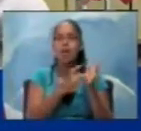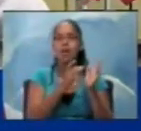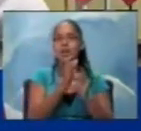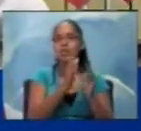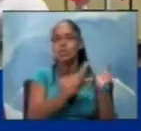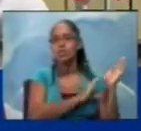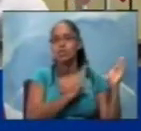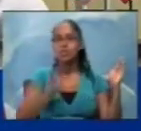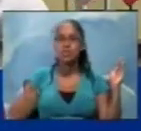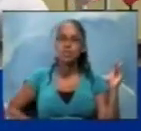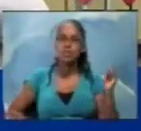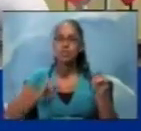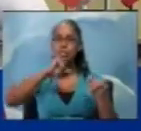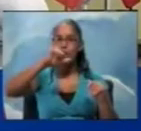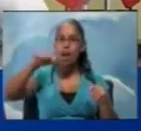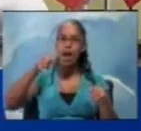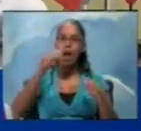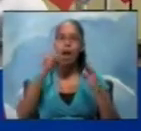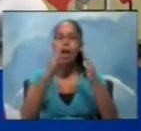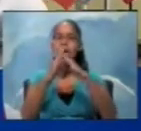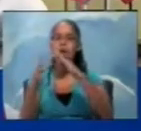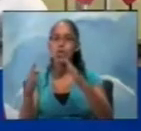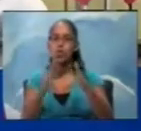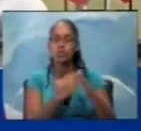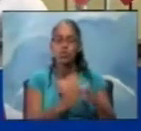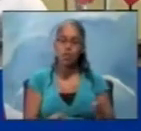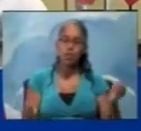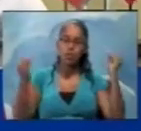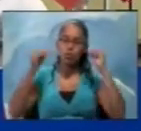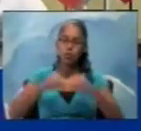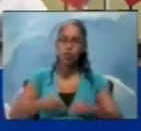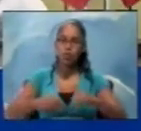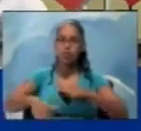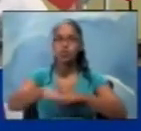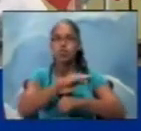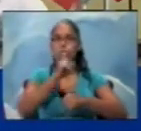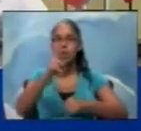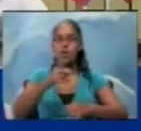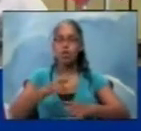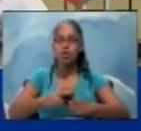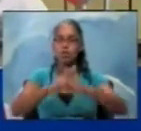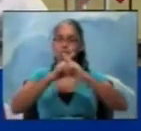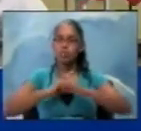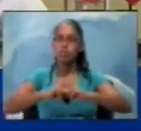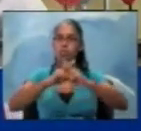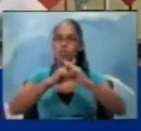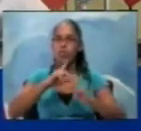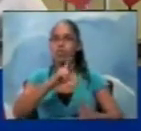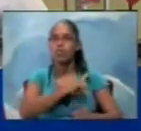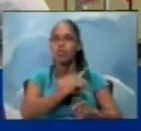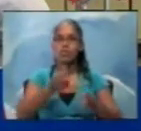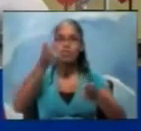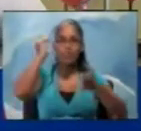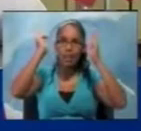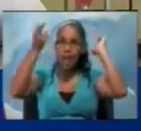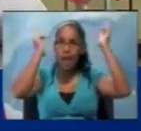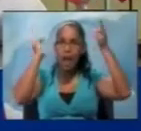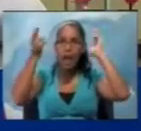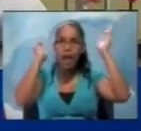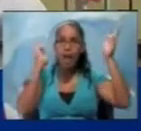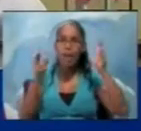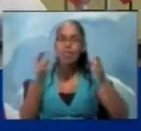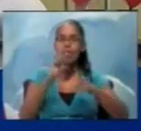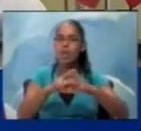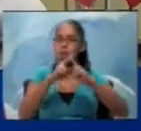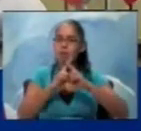a Jerusalén montado sobre un pollino de asna, sobre un pollino de